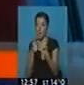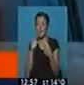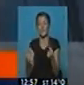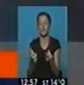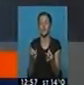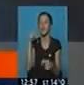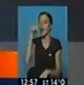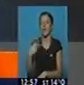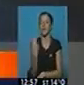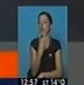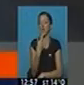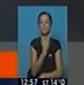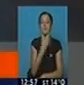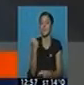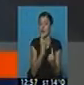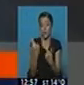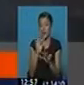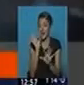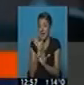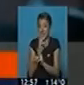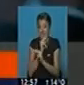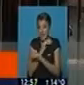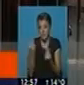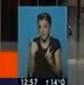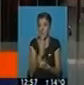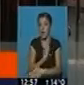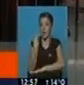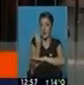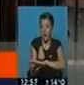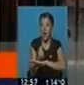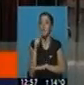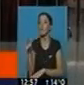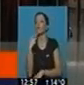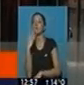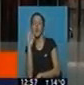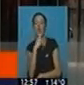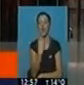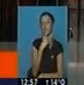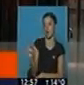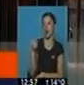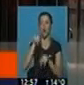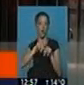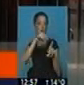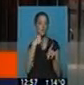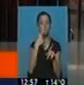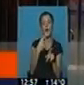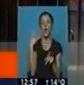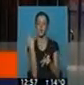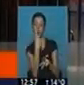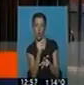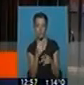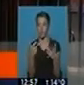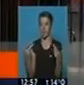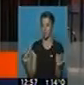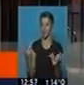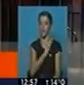ingobernabilidad del país, porque hay una especie de veto mutuo, ¿no? Entonces, la Asamblea no aprueba este decreto, Maduro dice que hay el